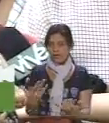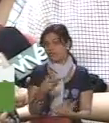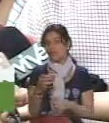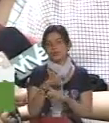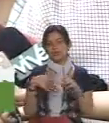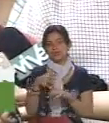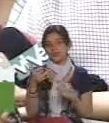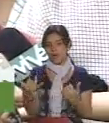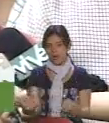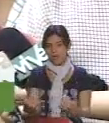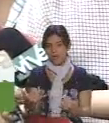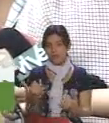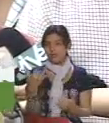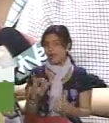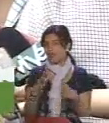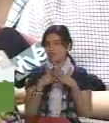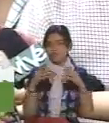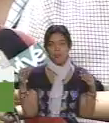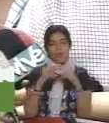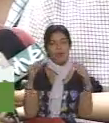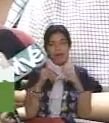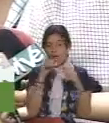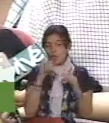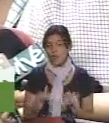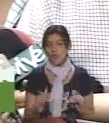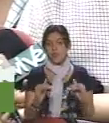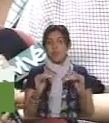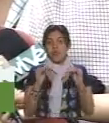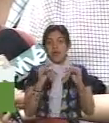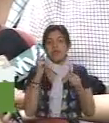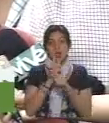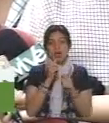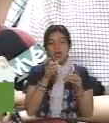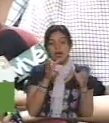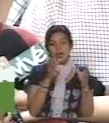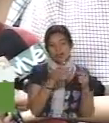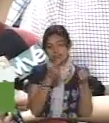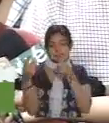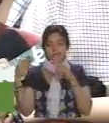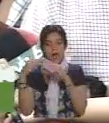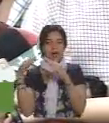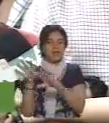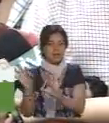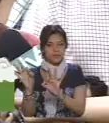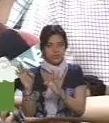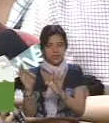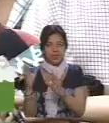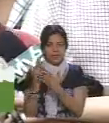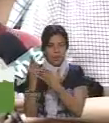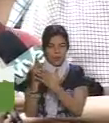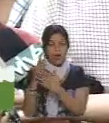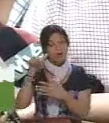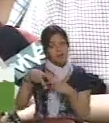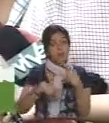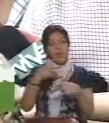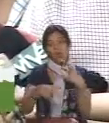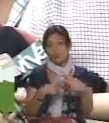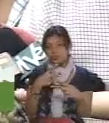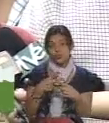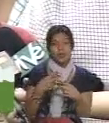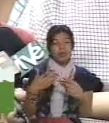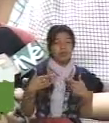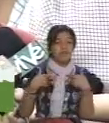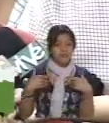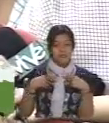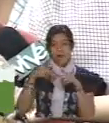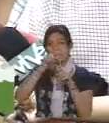esta situación que tenemos todas las casas anegadas de agua y tenemos que trasladar a la gente para la escuela. Aquí hay productores afectados de plátano,